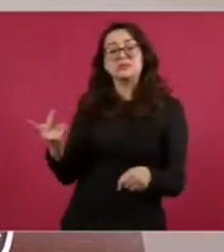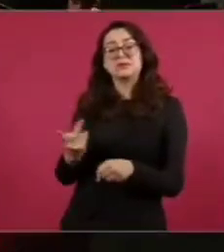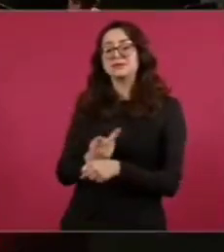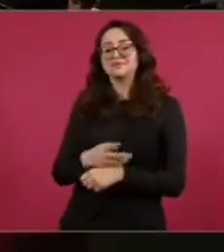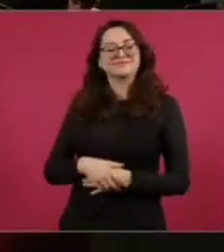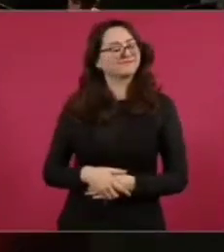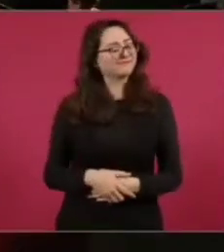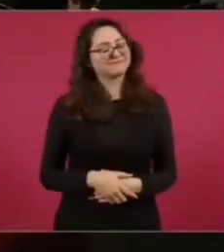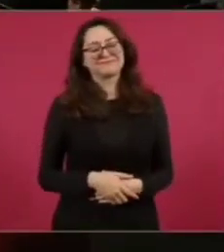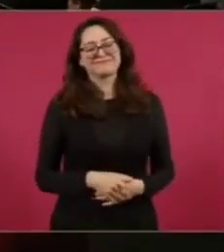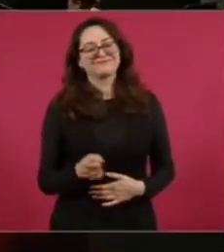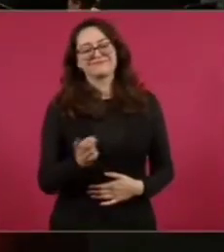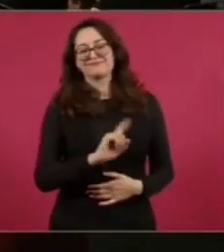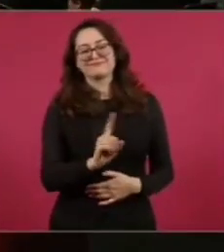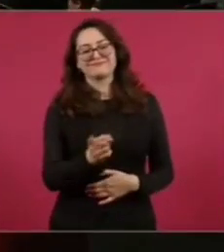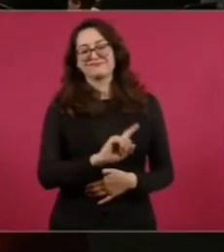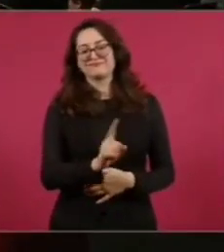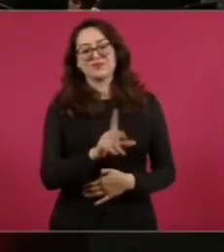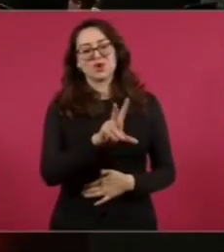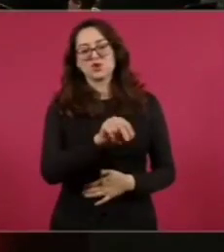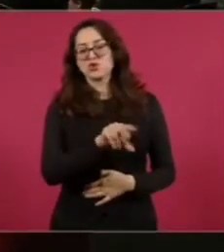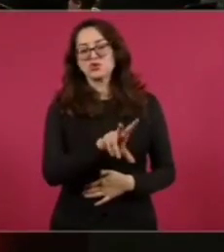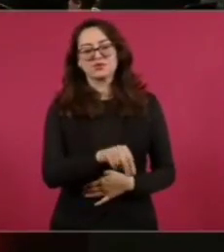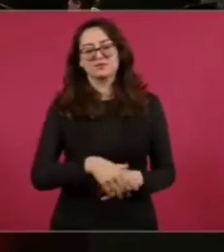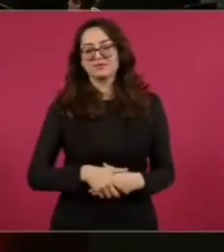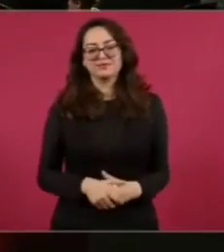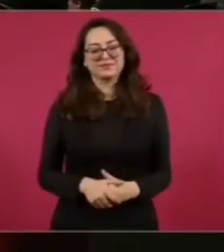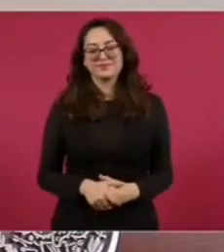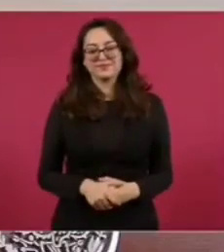es que también… Ese es otro dato.